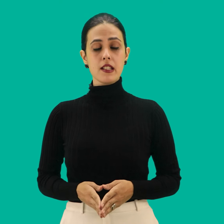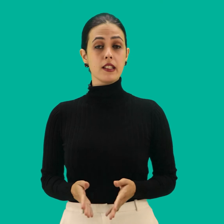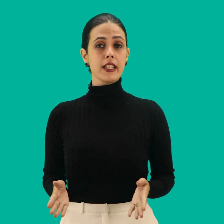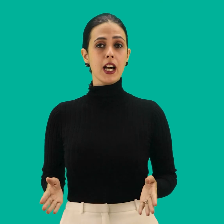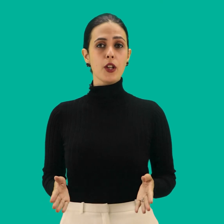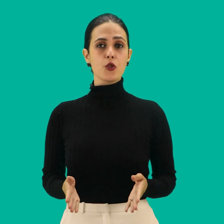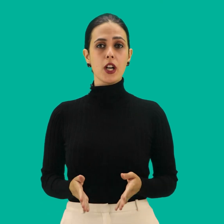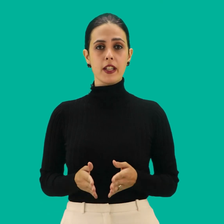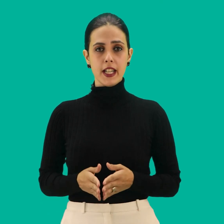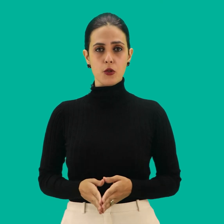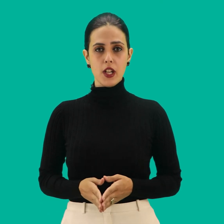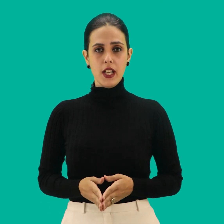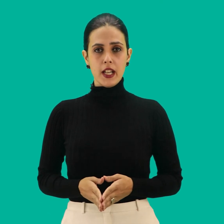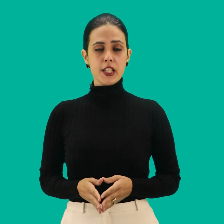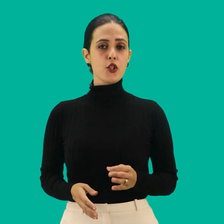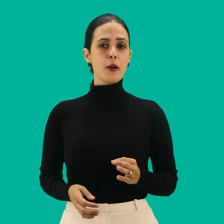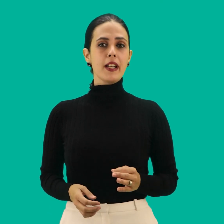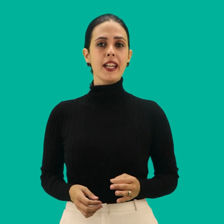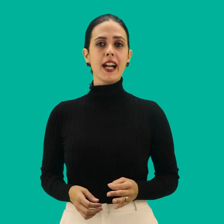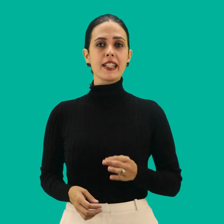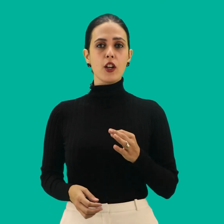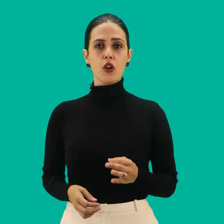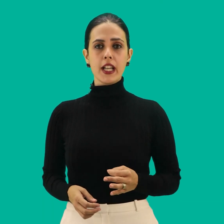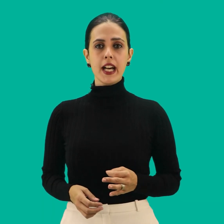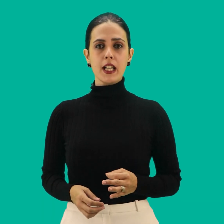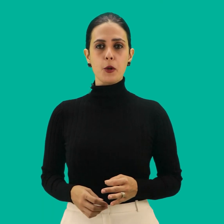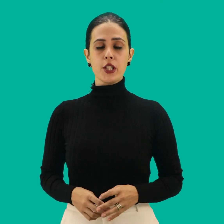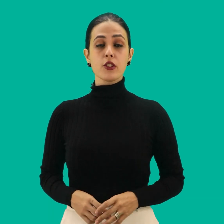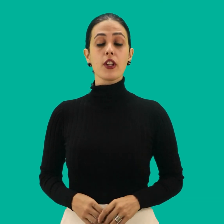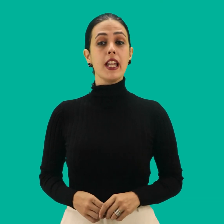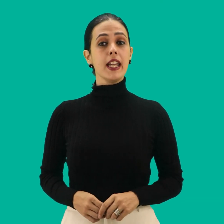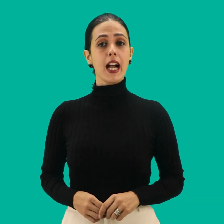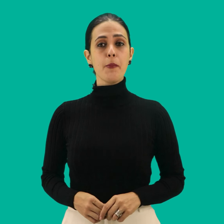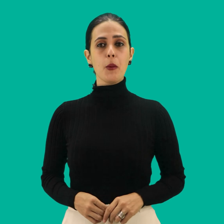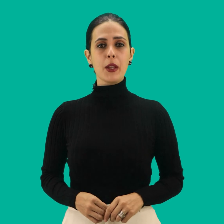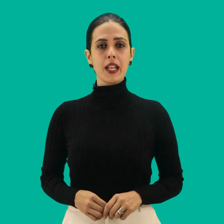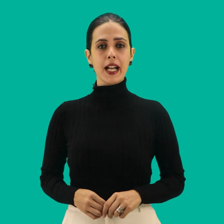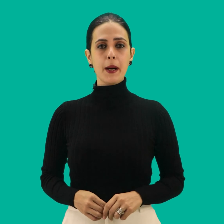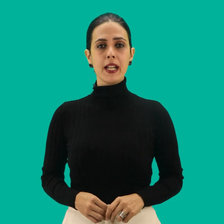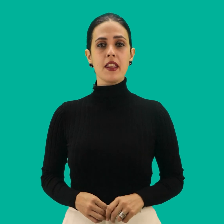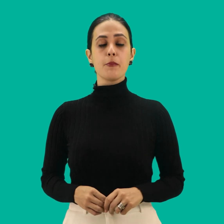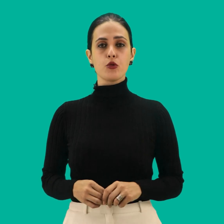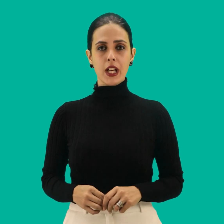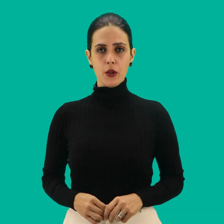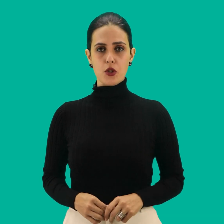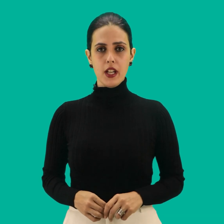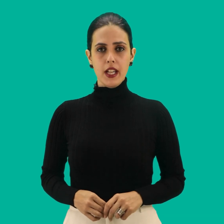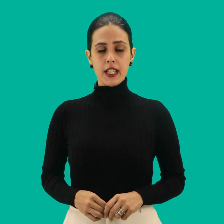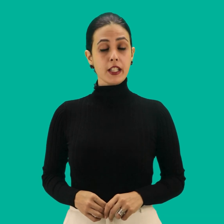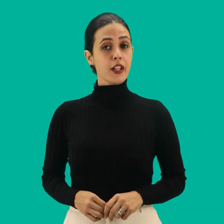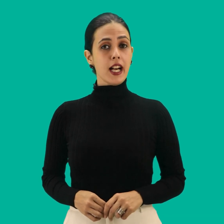País en Santiago de los Caballeros rechazó de manera categórica el proyecto de ley aprobado en la Cámara de